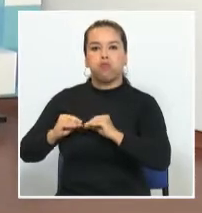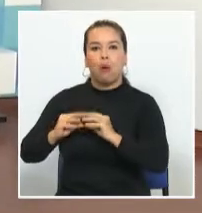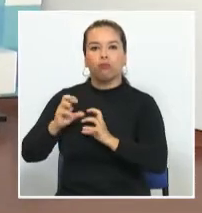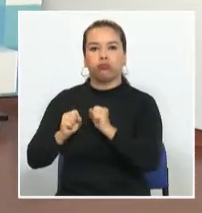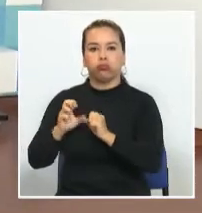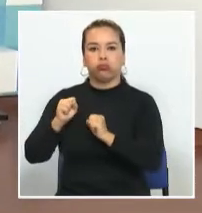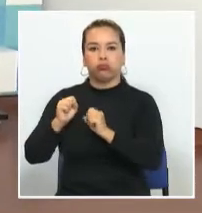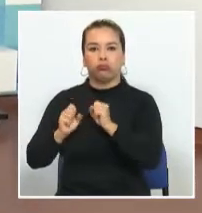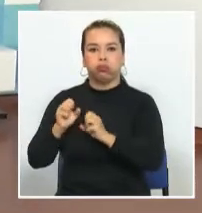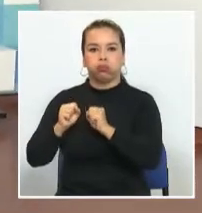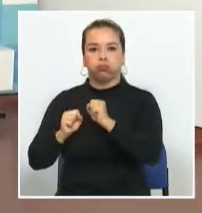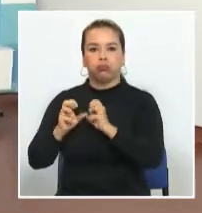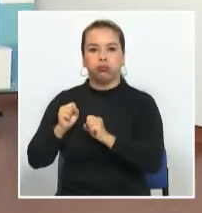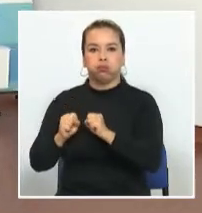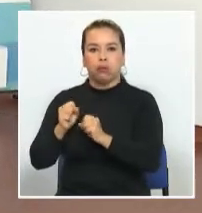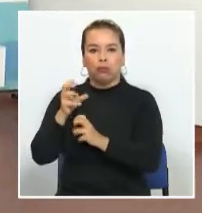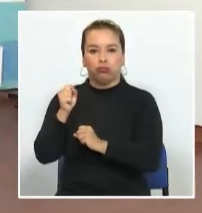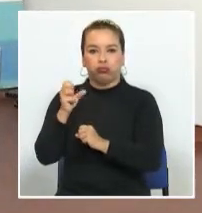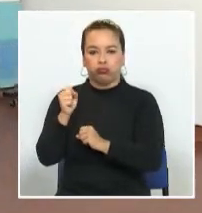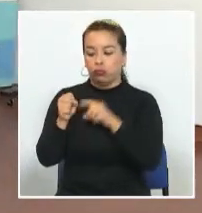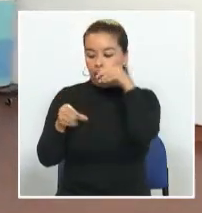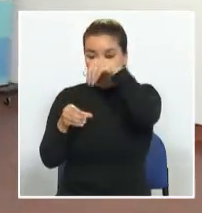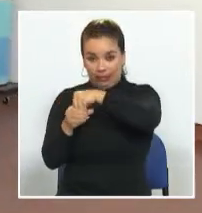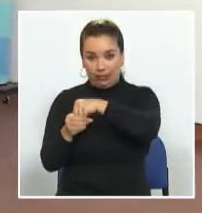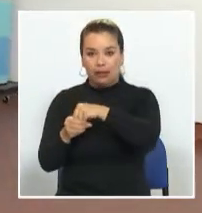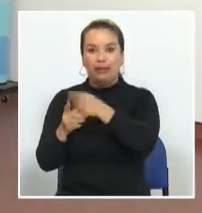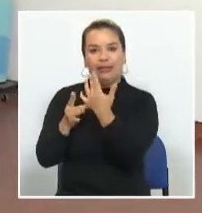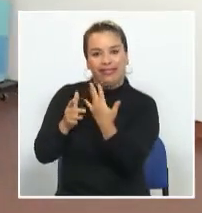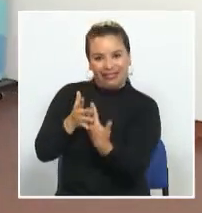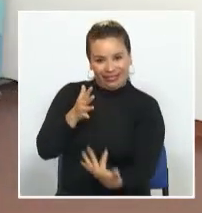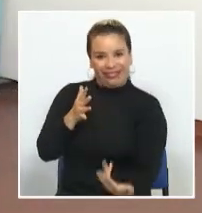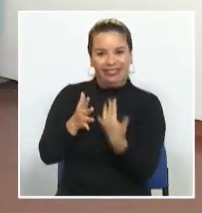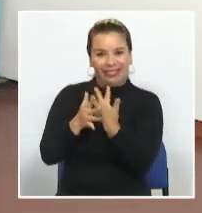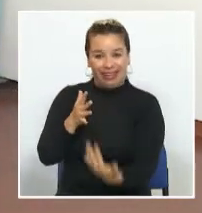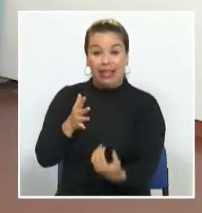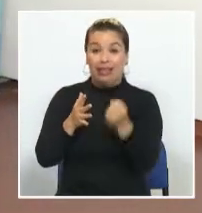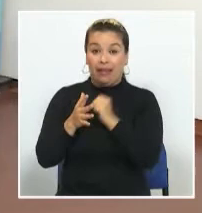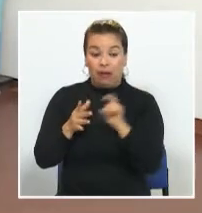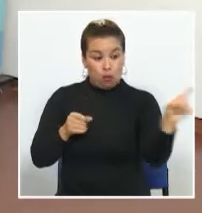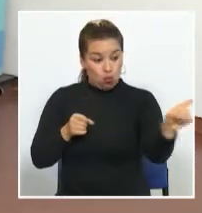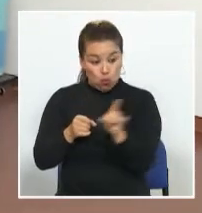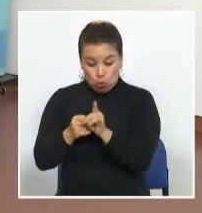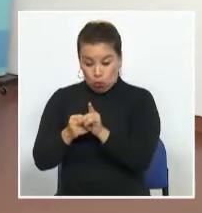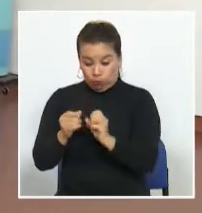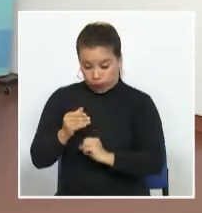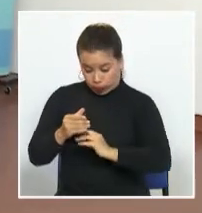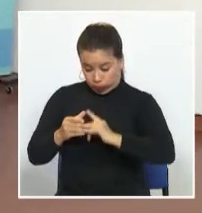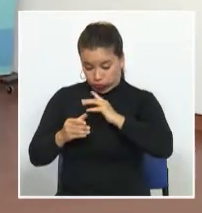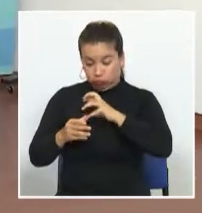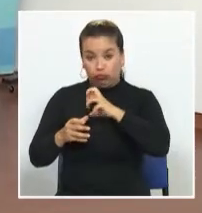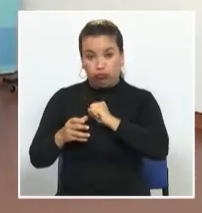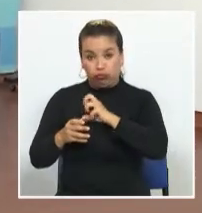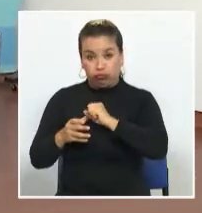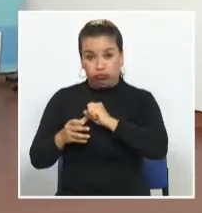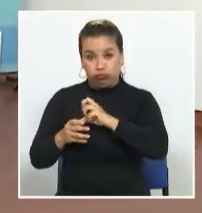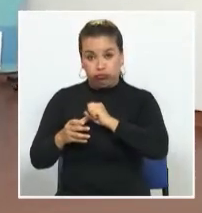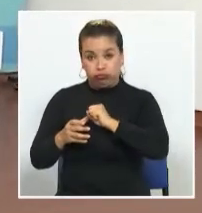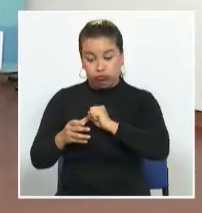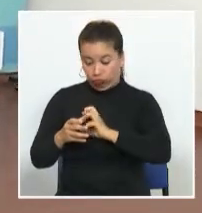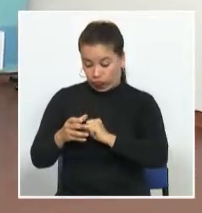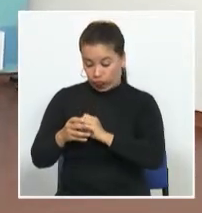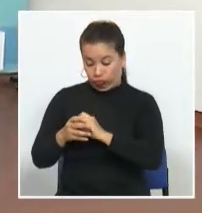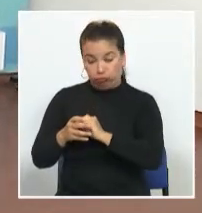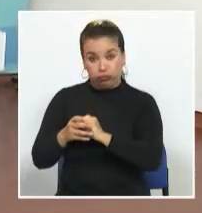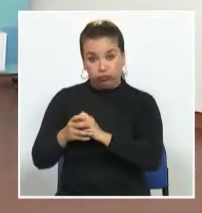bomba en este caso de sangre, que tiene que recibir la sangre, llenarse y una vez que está lleno,